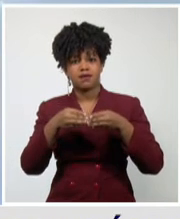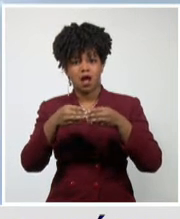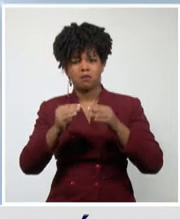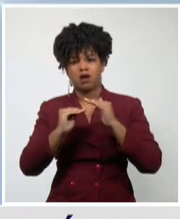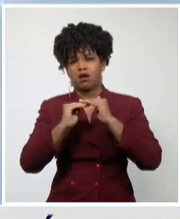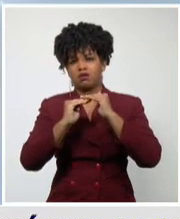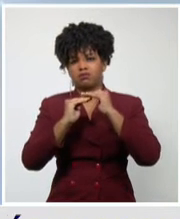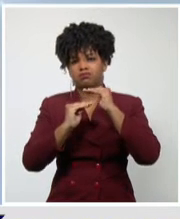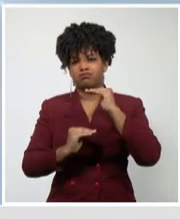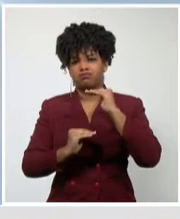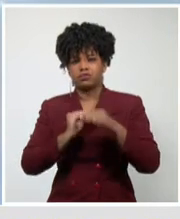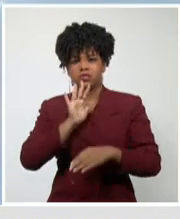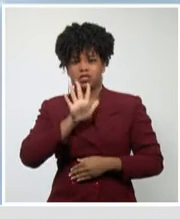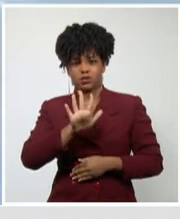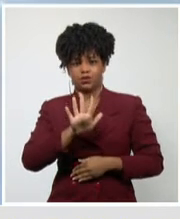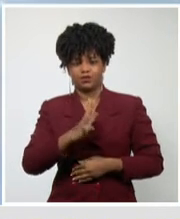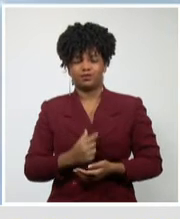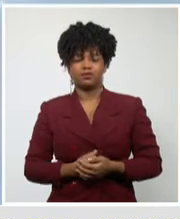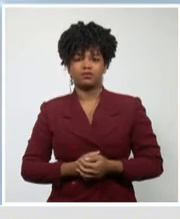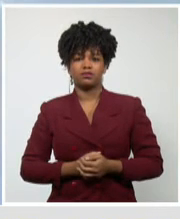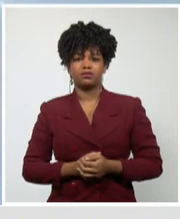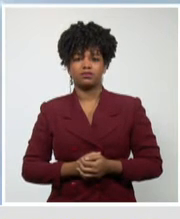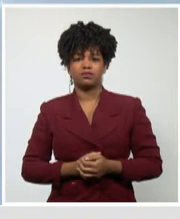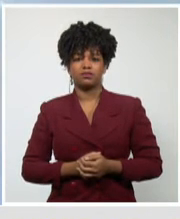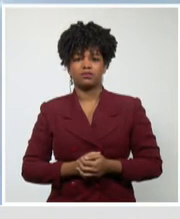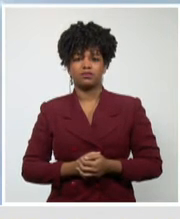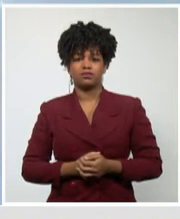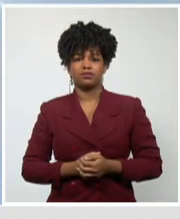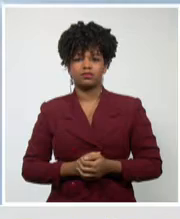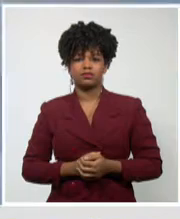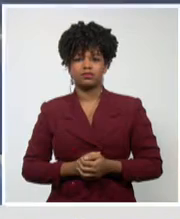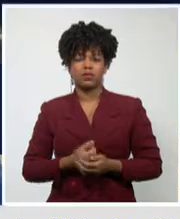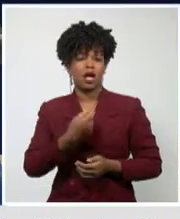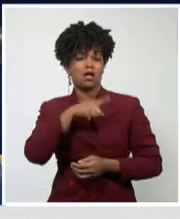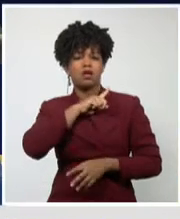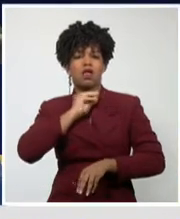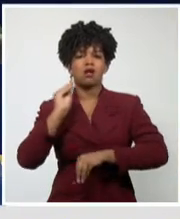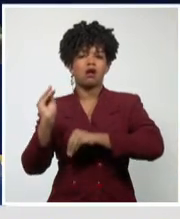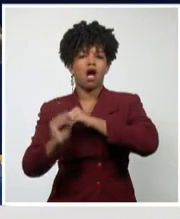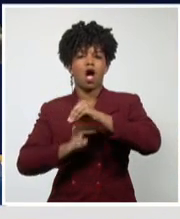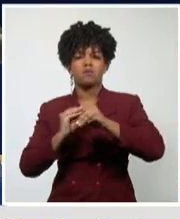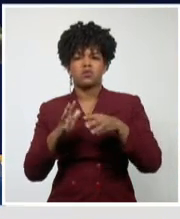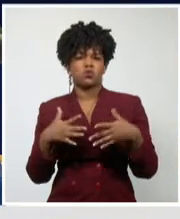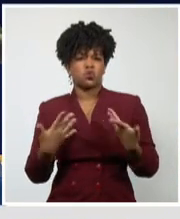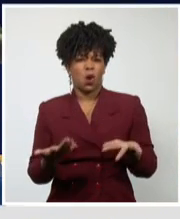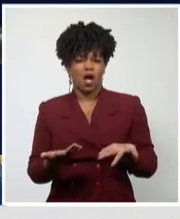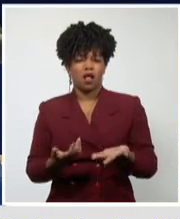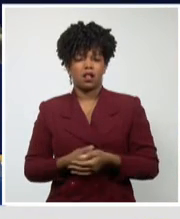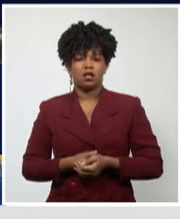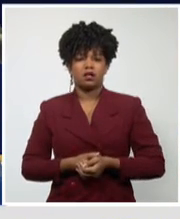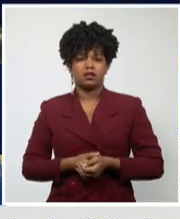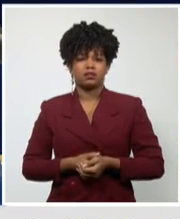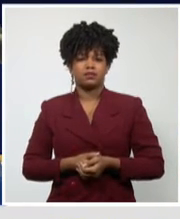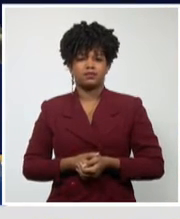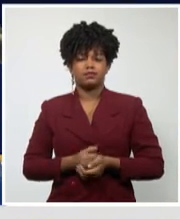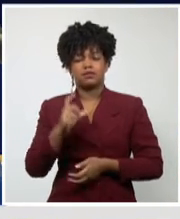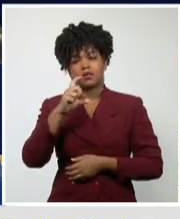a 5. Y lo único que cambió ya desde el día de ayer, en este orden, que